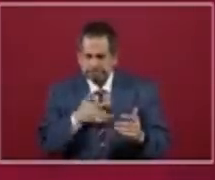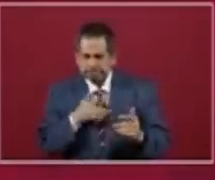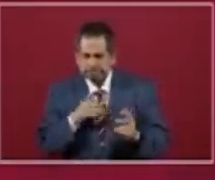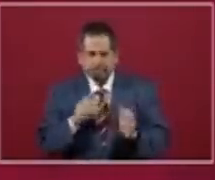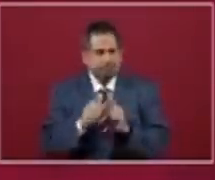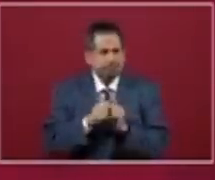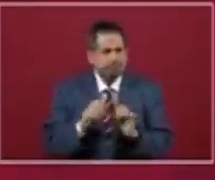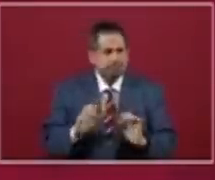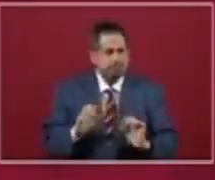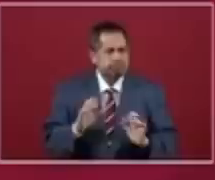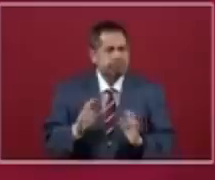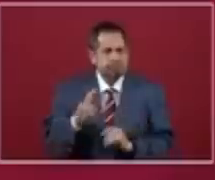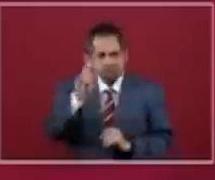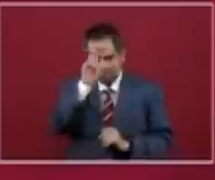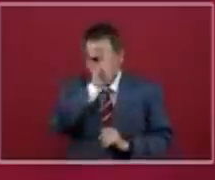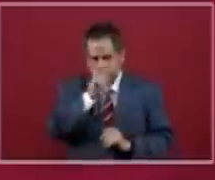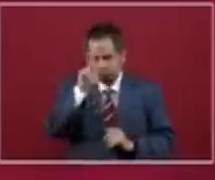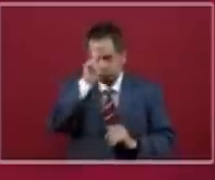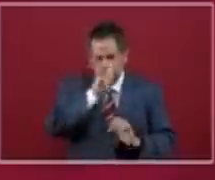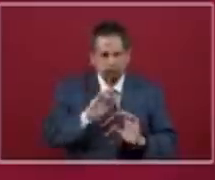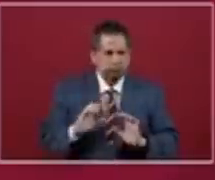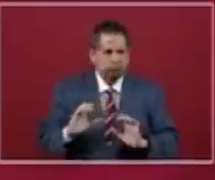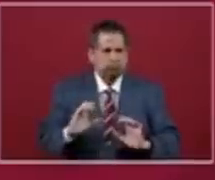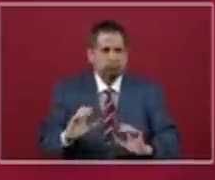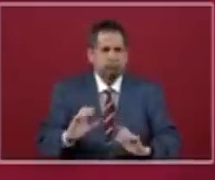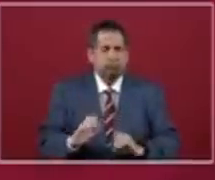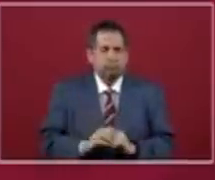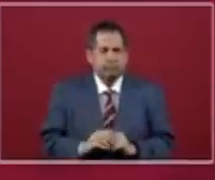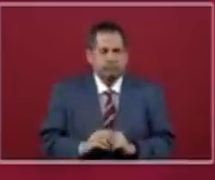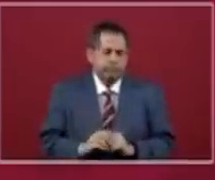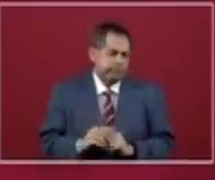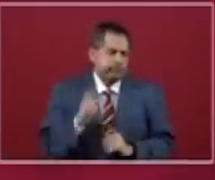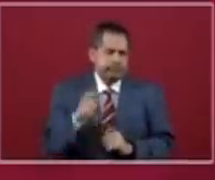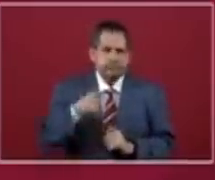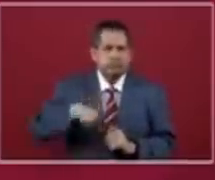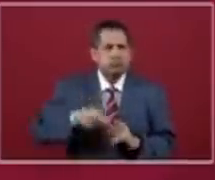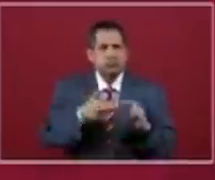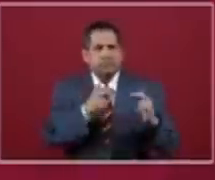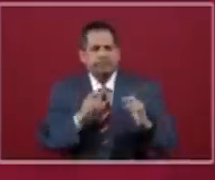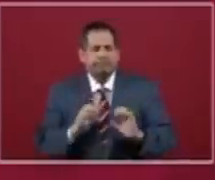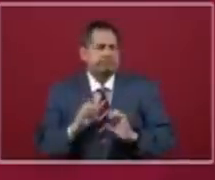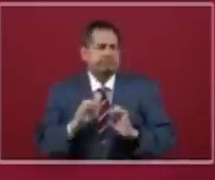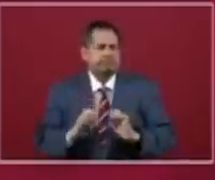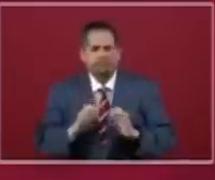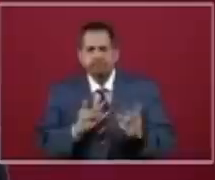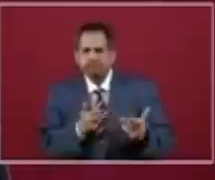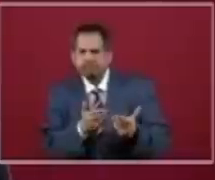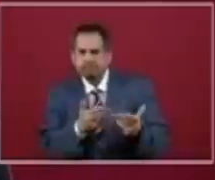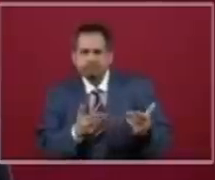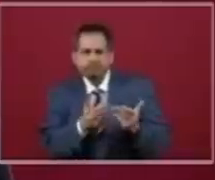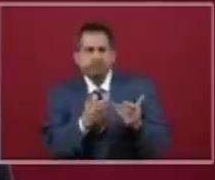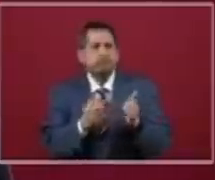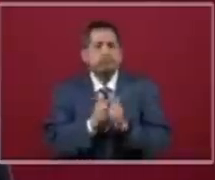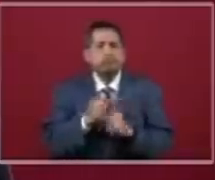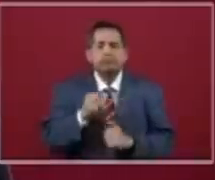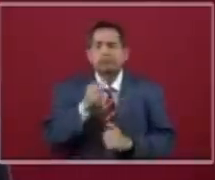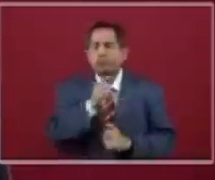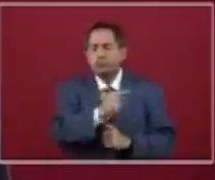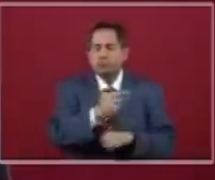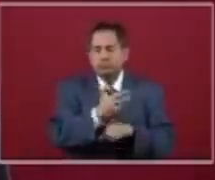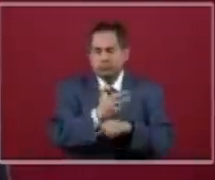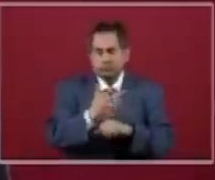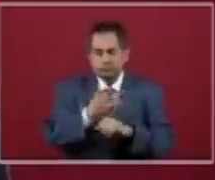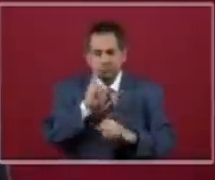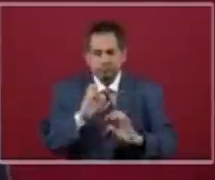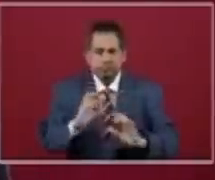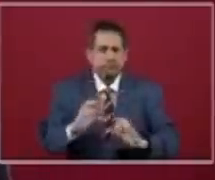con prudencia, cuidar mucho nuestra relación con Estados